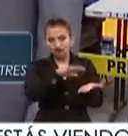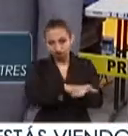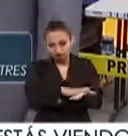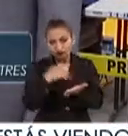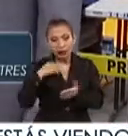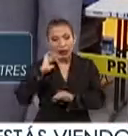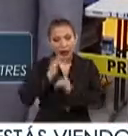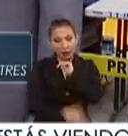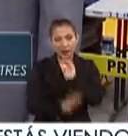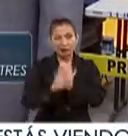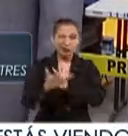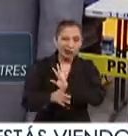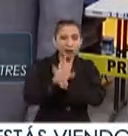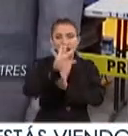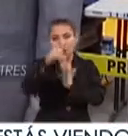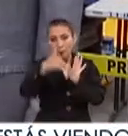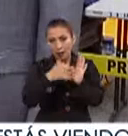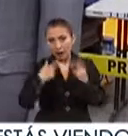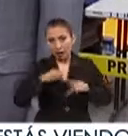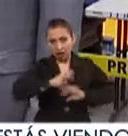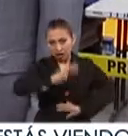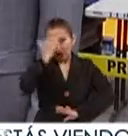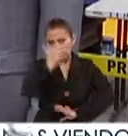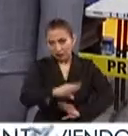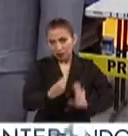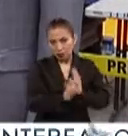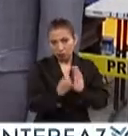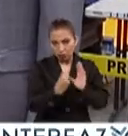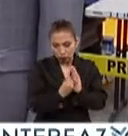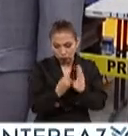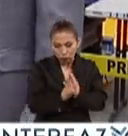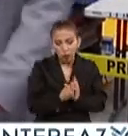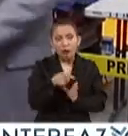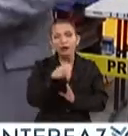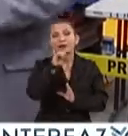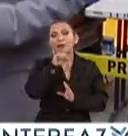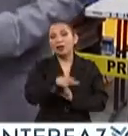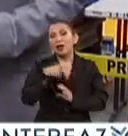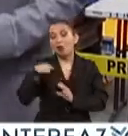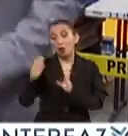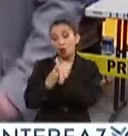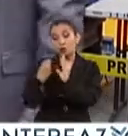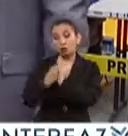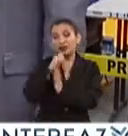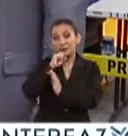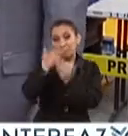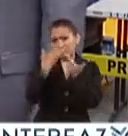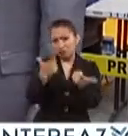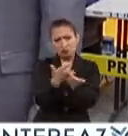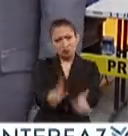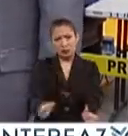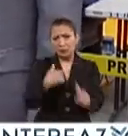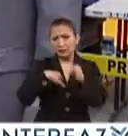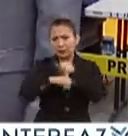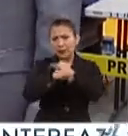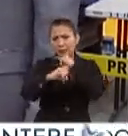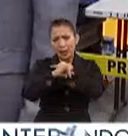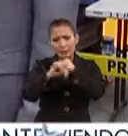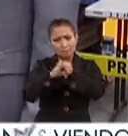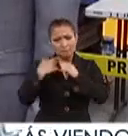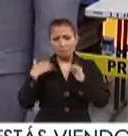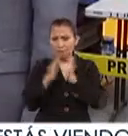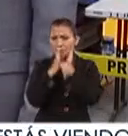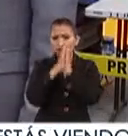han terminado alrededor de unas 5,000 personas el curso y también, como es un curso además abierto y en línea, pues tenemos